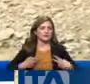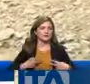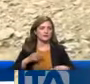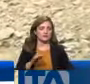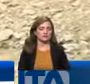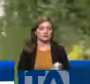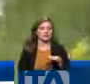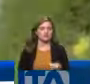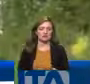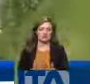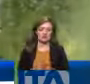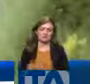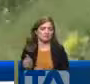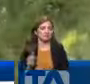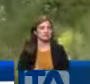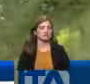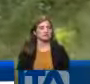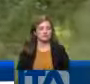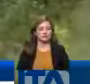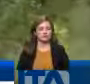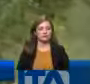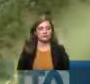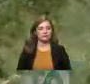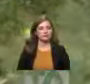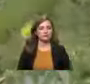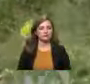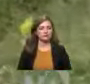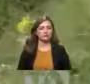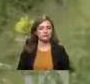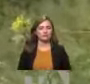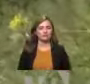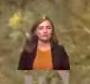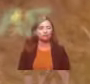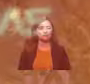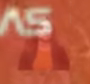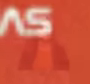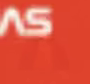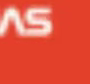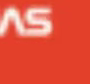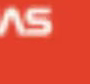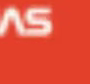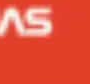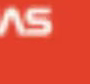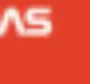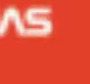al cruzar. En Gualaceo, provincia de La Suay, Iván Rodríguez, 24 horas.